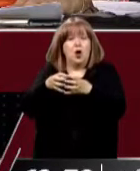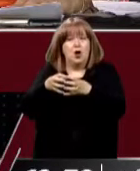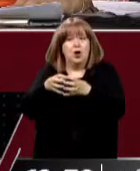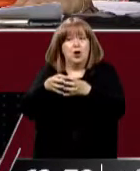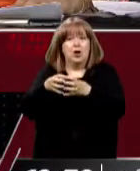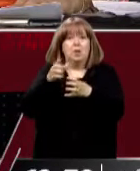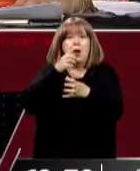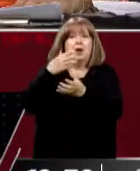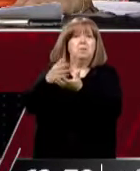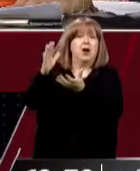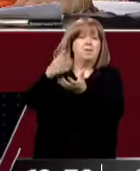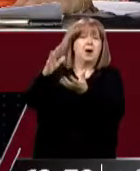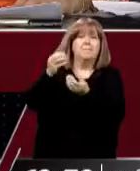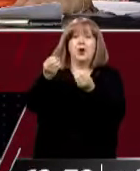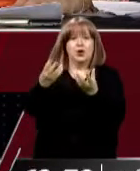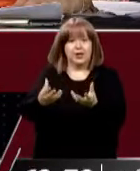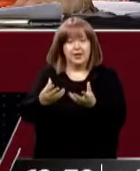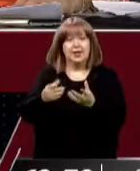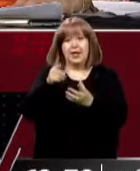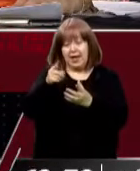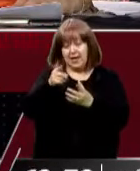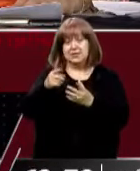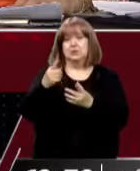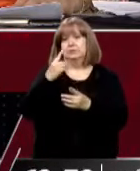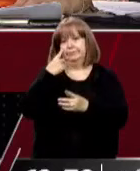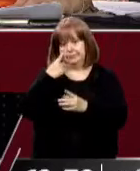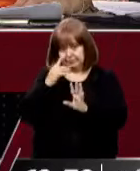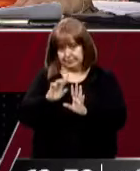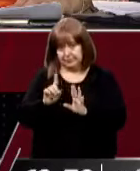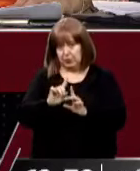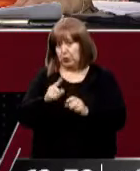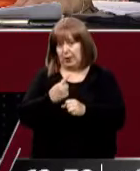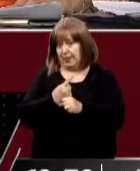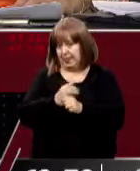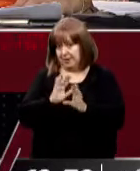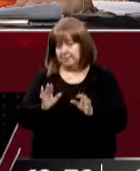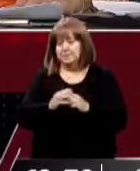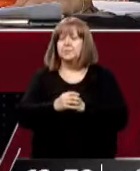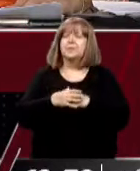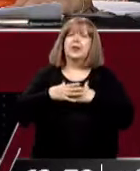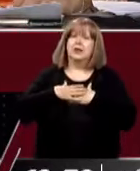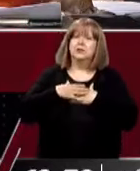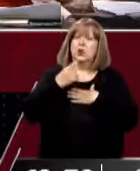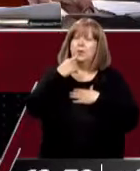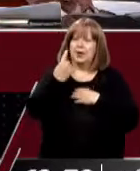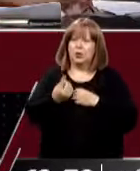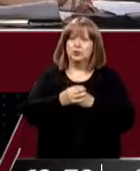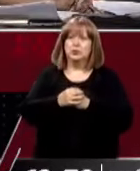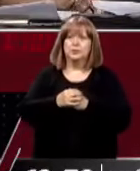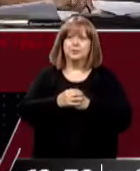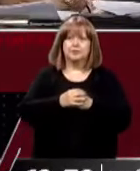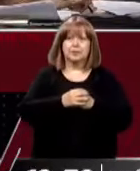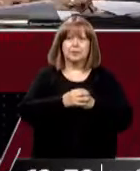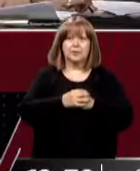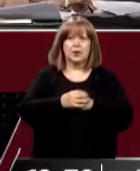genocidio. Gabriel, eso está estipulado en los marcos internacionales. ¿Ustedes reconocen que esta ocupación que ha sido constatada